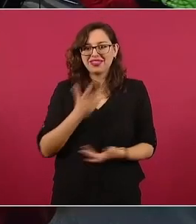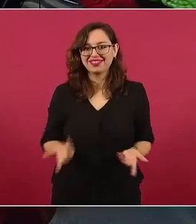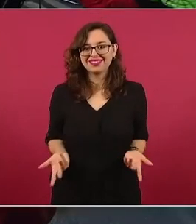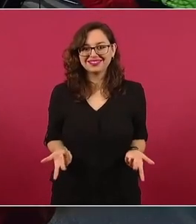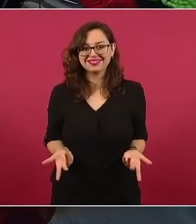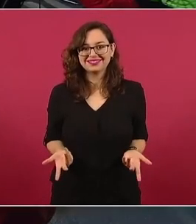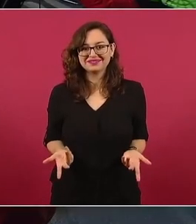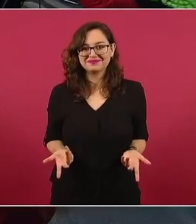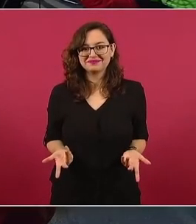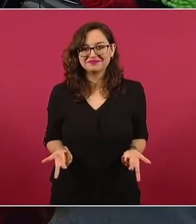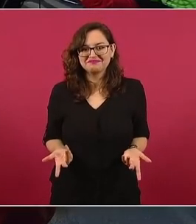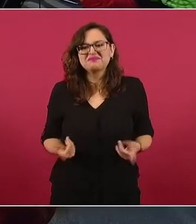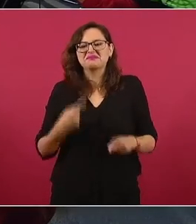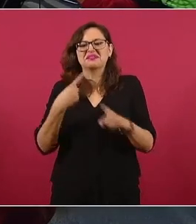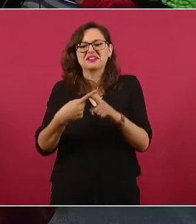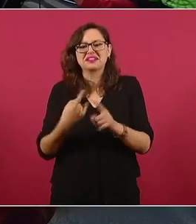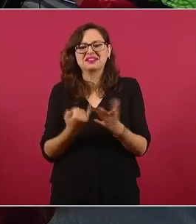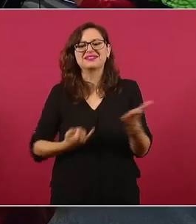Entonces,